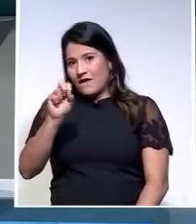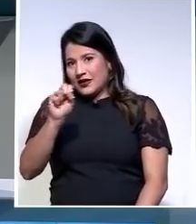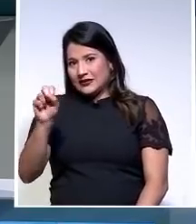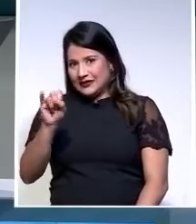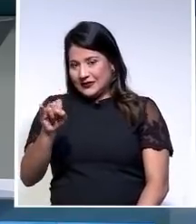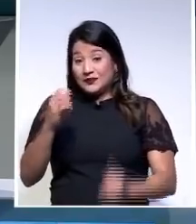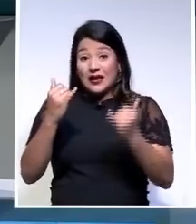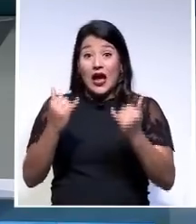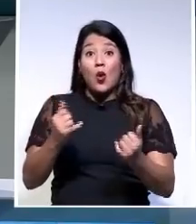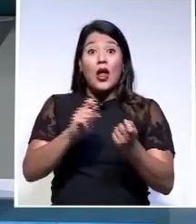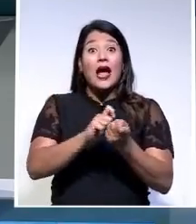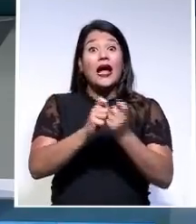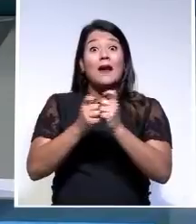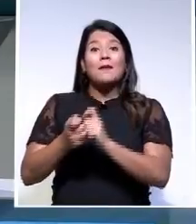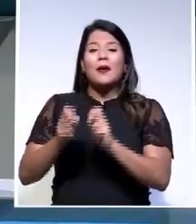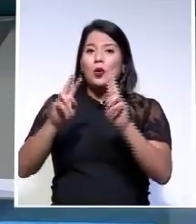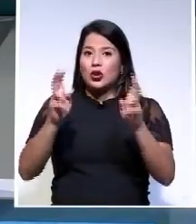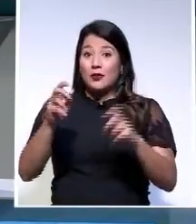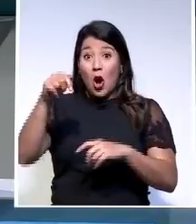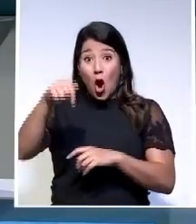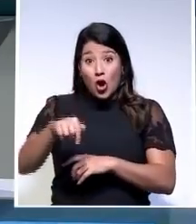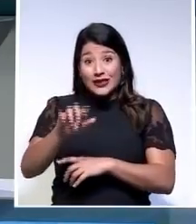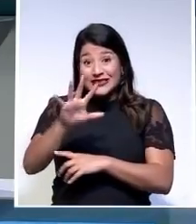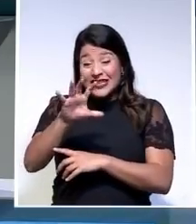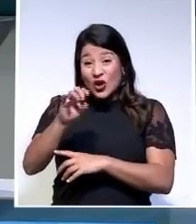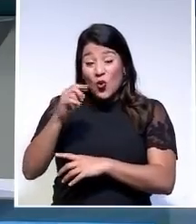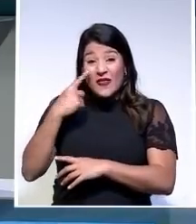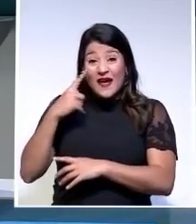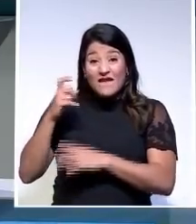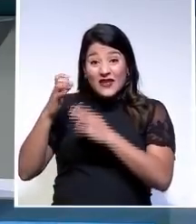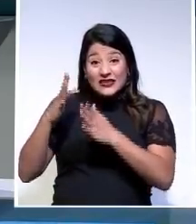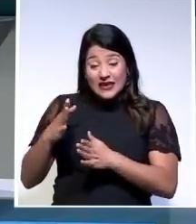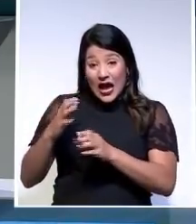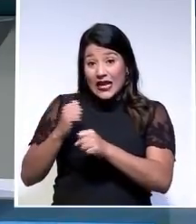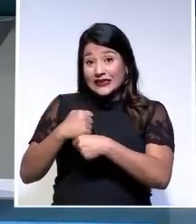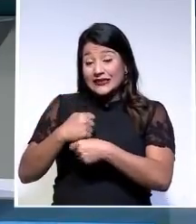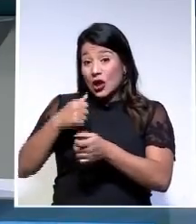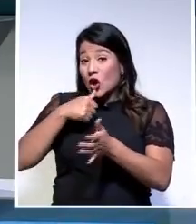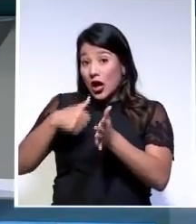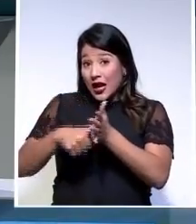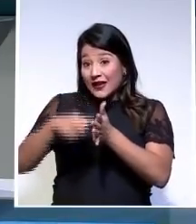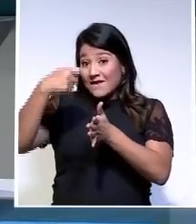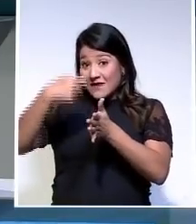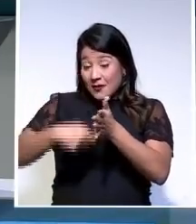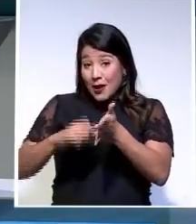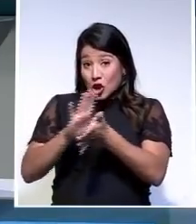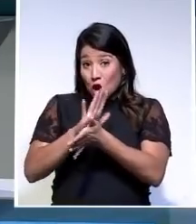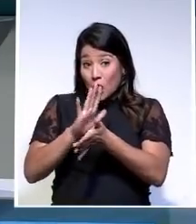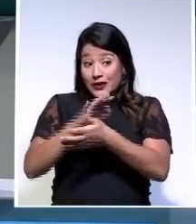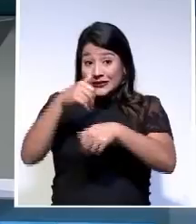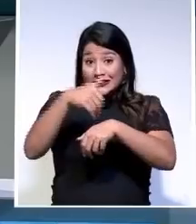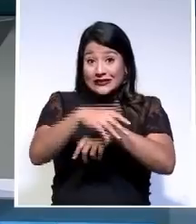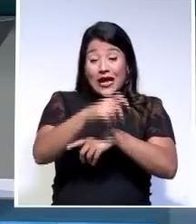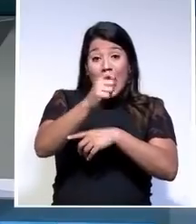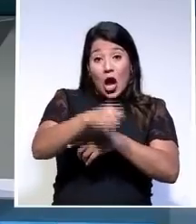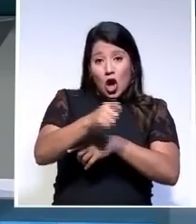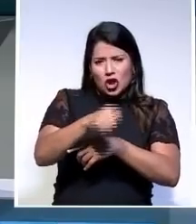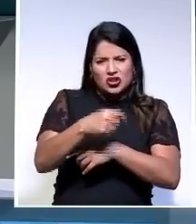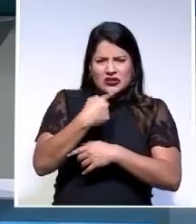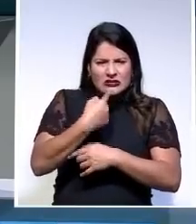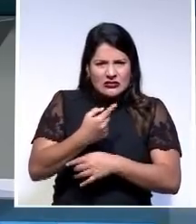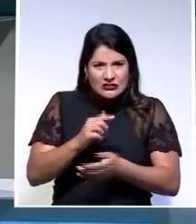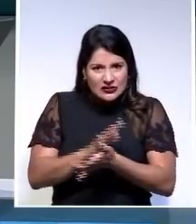Cambiamos de tema. Hoy 50 fiscales enviaron un documento a la Corte Suprema de Justicia en el que aseguran que es falso